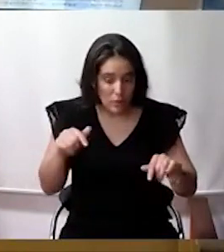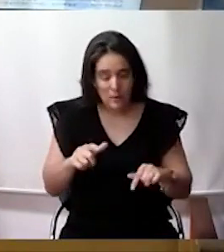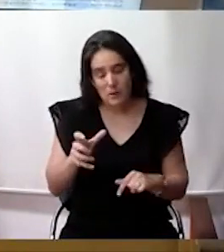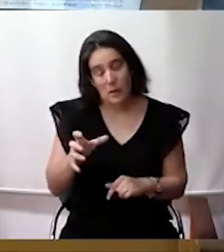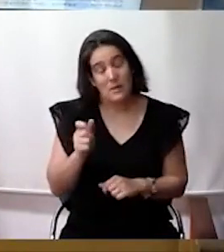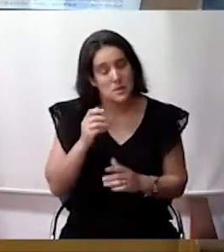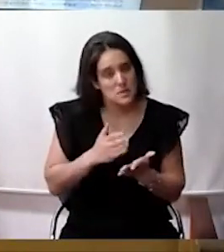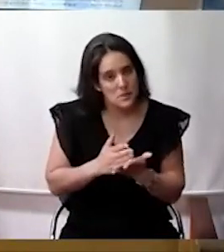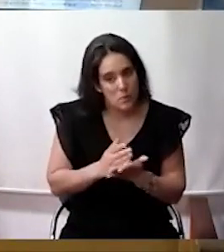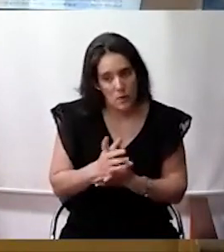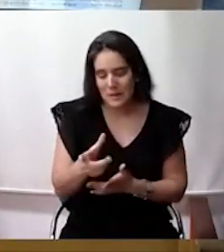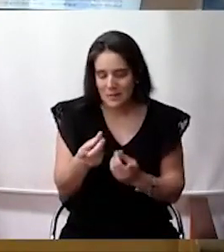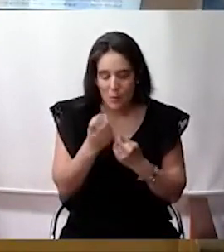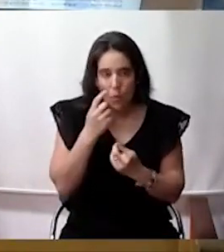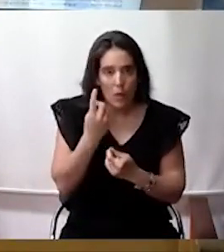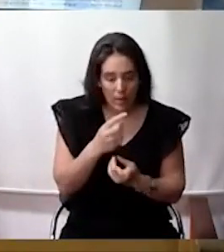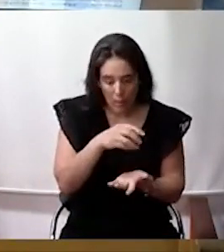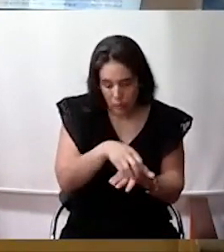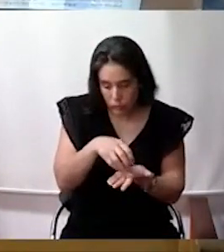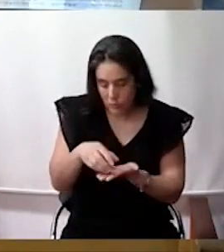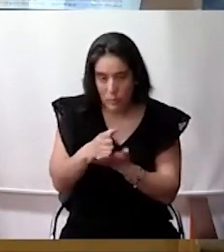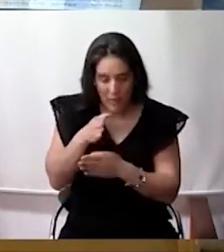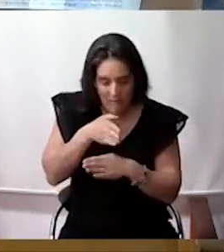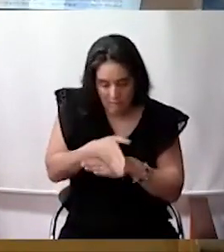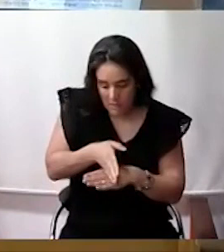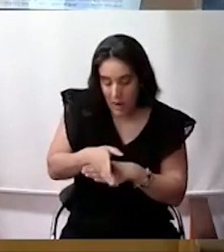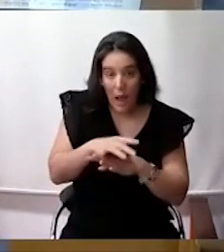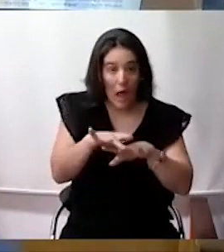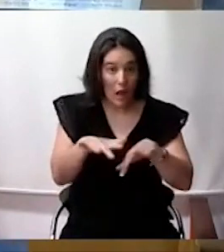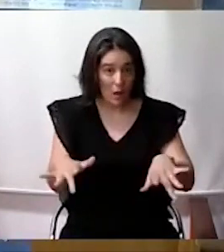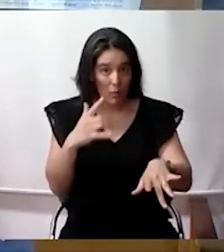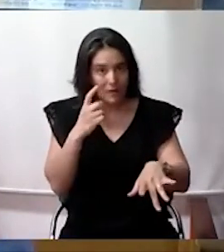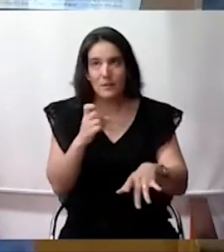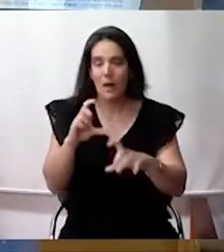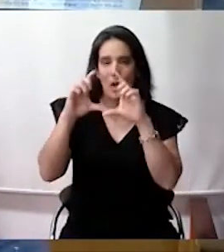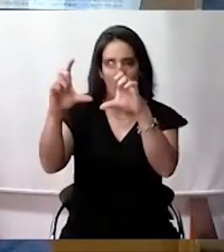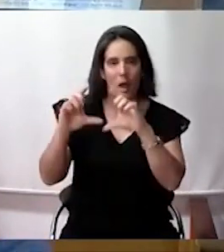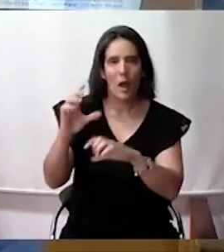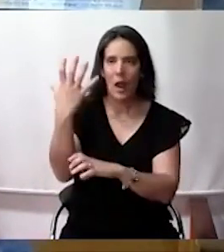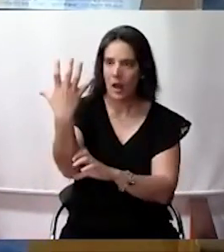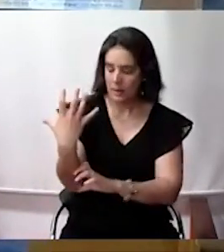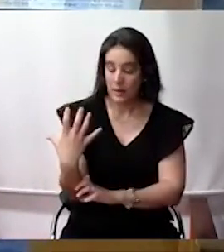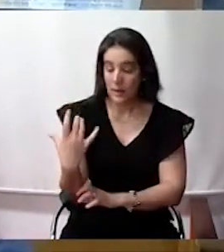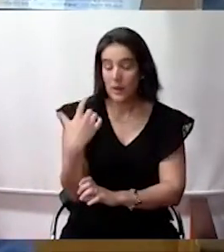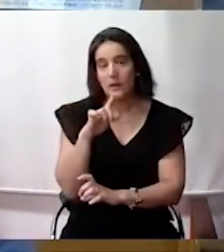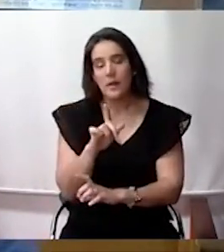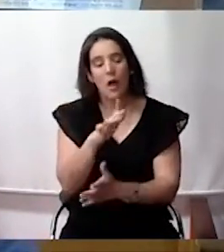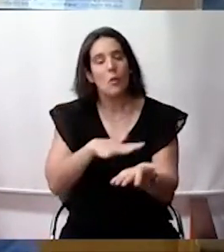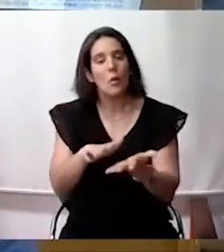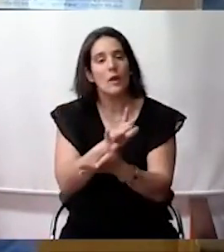urgente que cada bajada a la playa esté señaliz correctamente así como los lugares